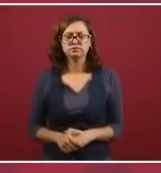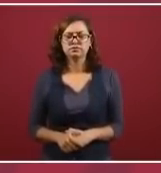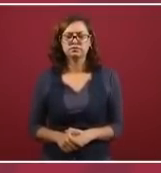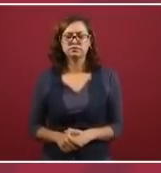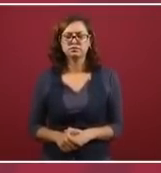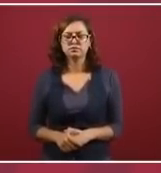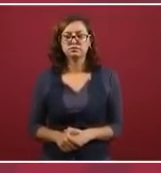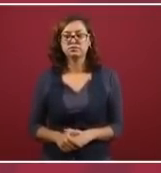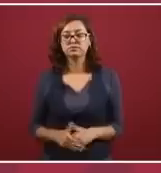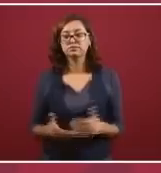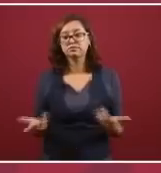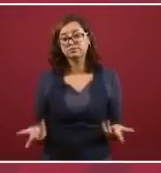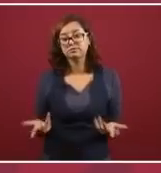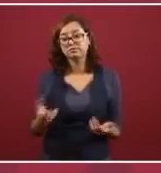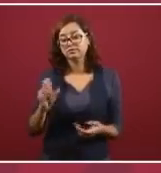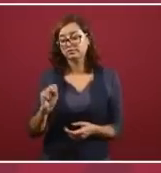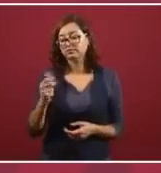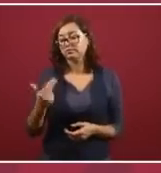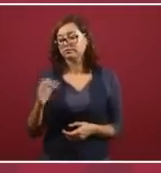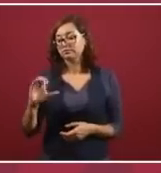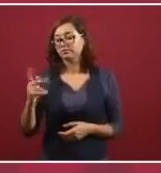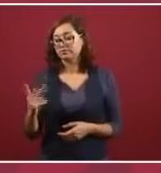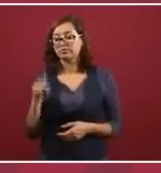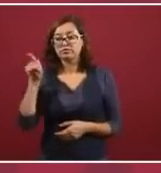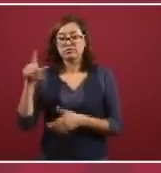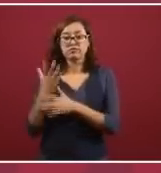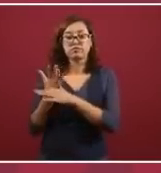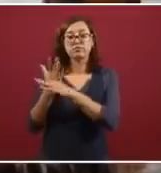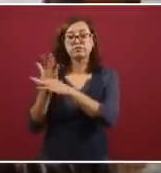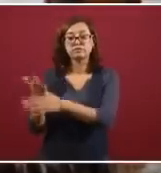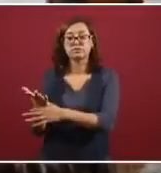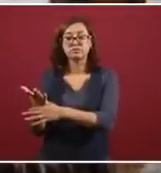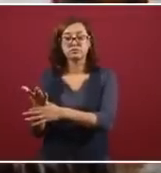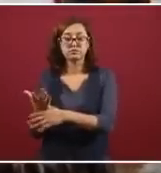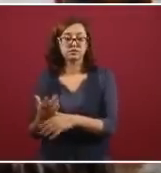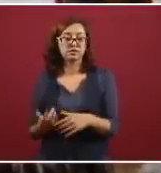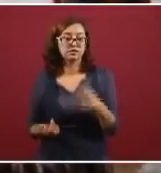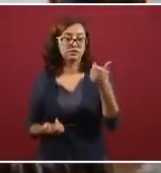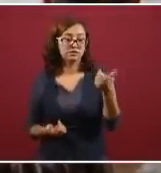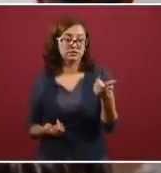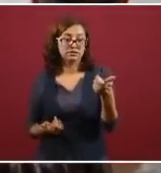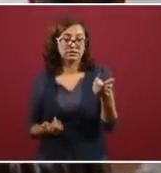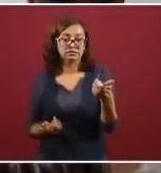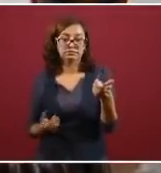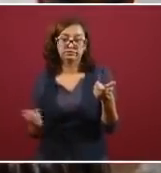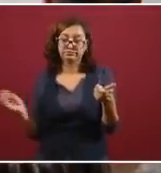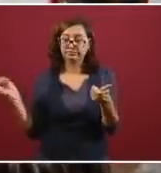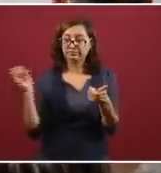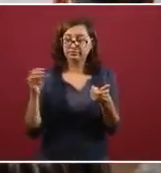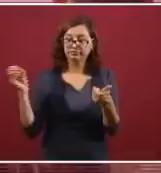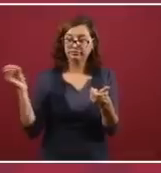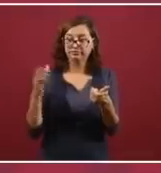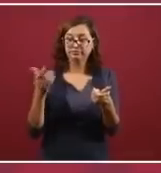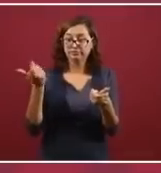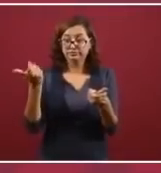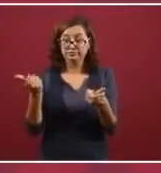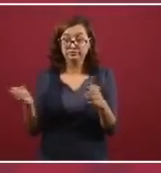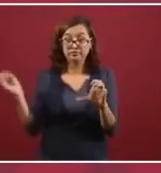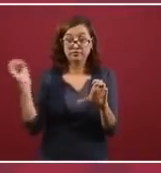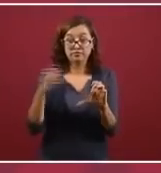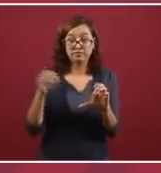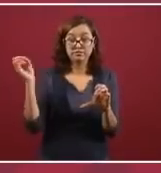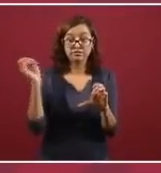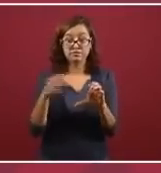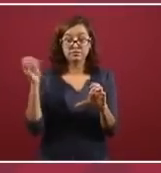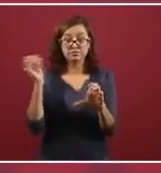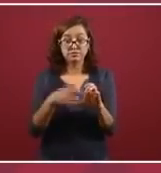que plantea Hacienda, de que si es mayor el salario, si aumenta por